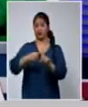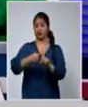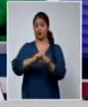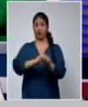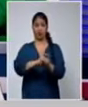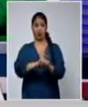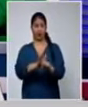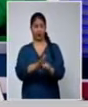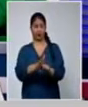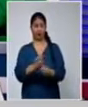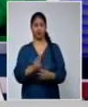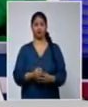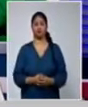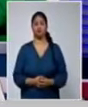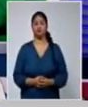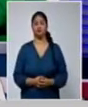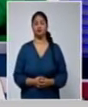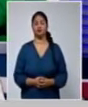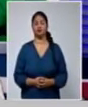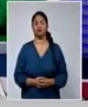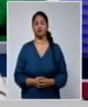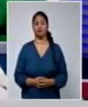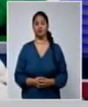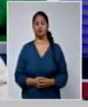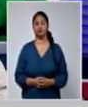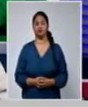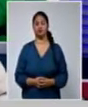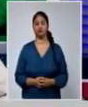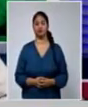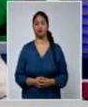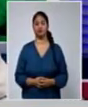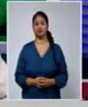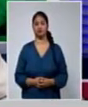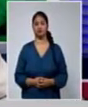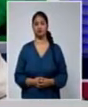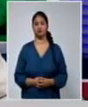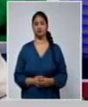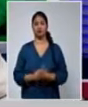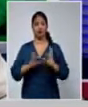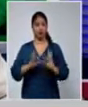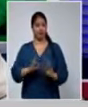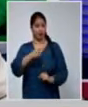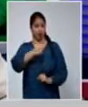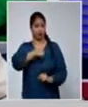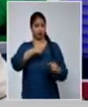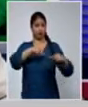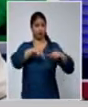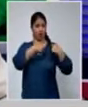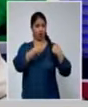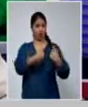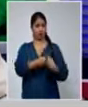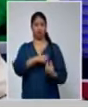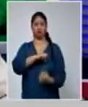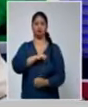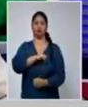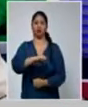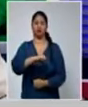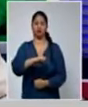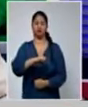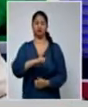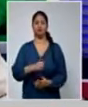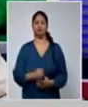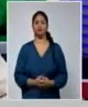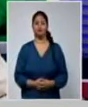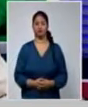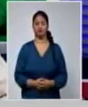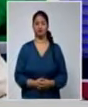y lamentablemente de forma súbita hizo una parada cardiorrespiratoria que no respondió a las maniobras de